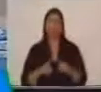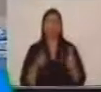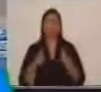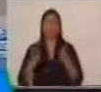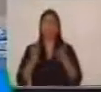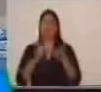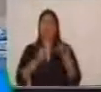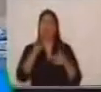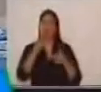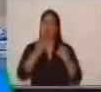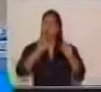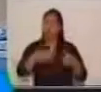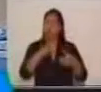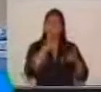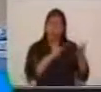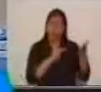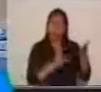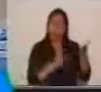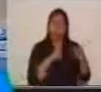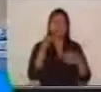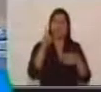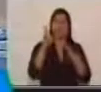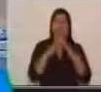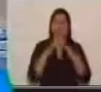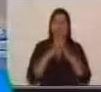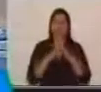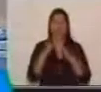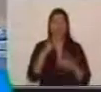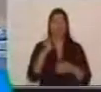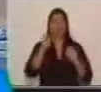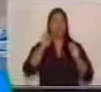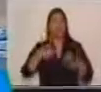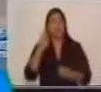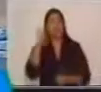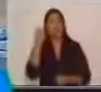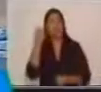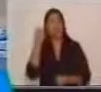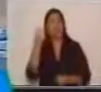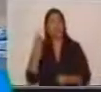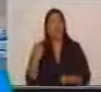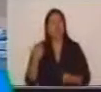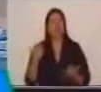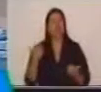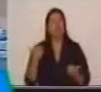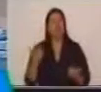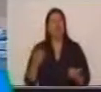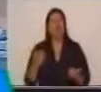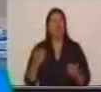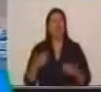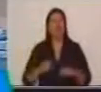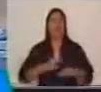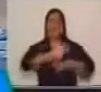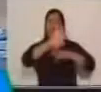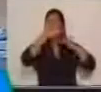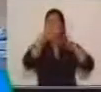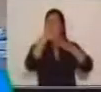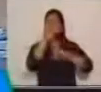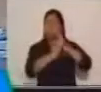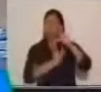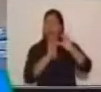leer desde casa para que de alguna manera usted pueda comprender también más allá de la universalidad de lo que es la